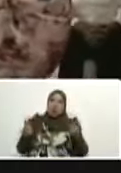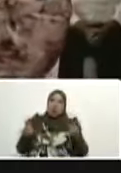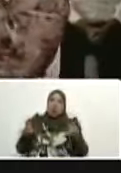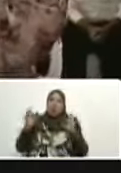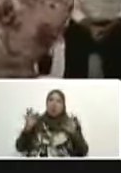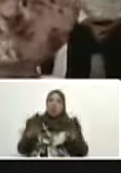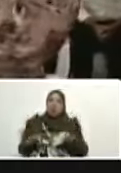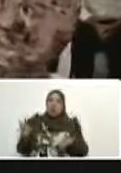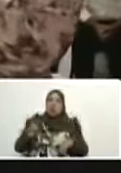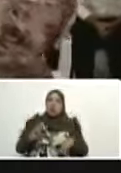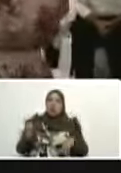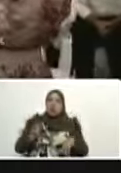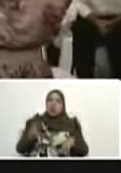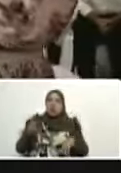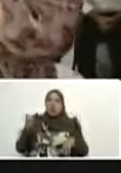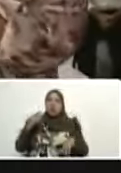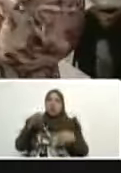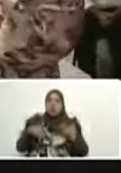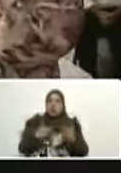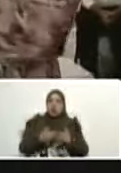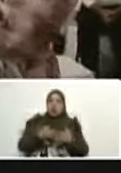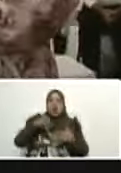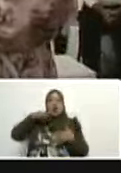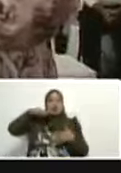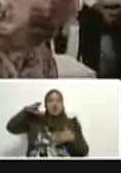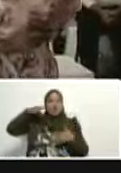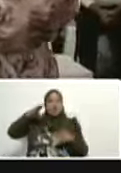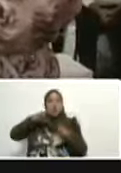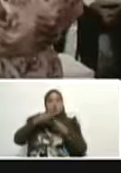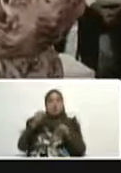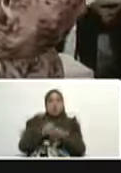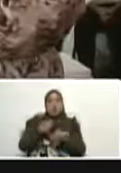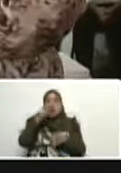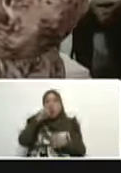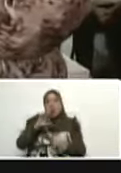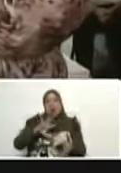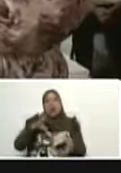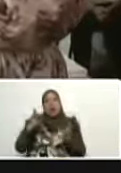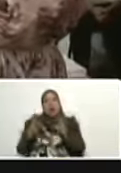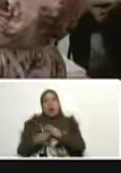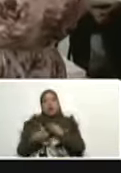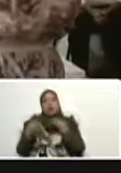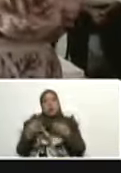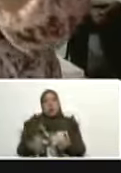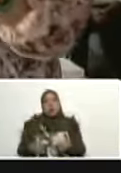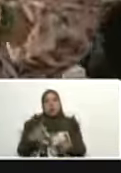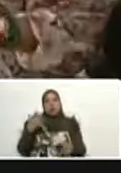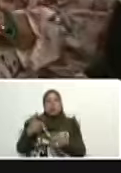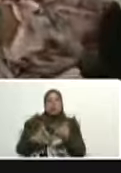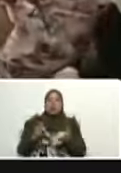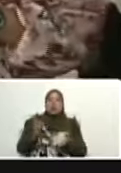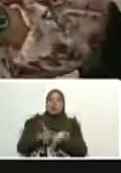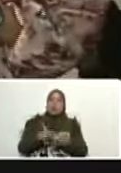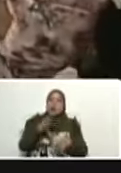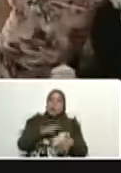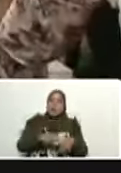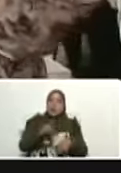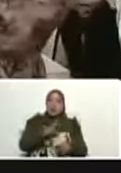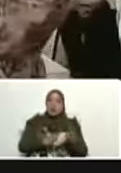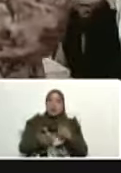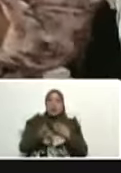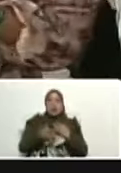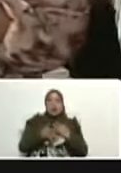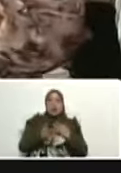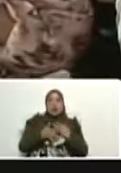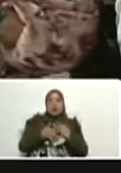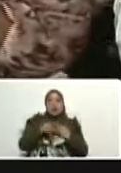comprometidos con el país, por el país y para el país, para esos cambios de transformación. Es por eso que la gran misión ciencia